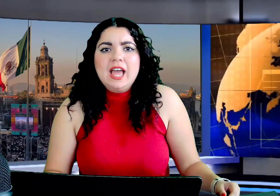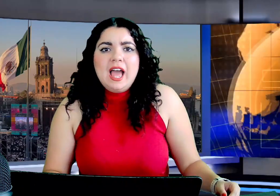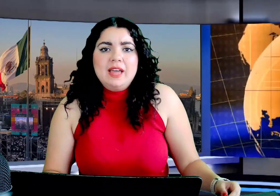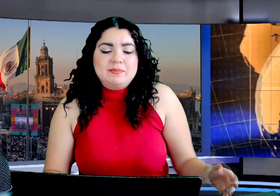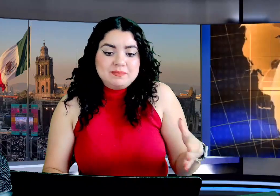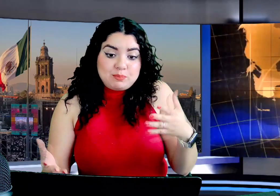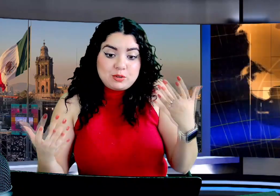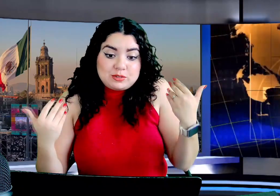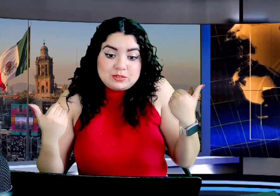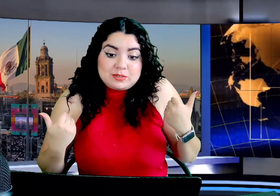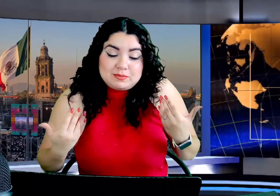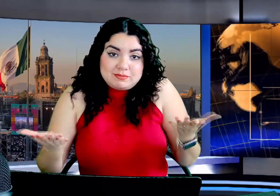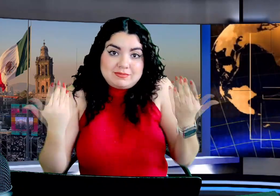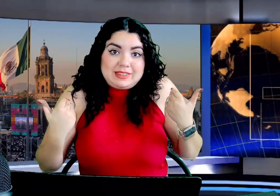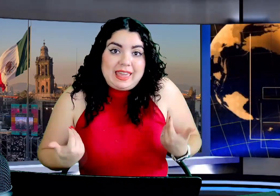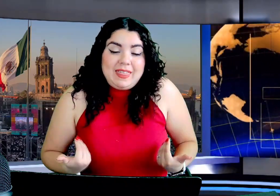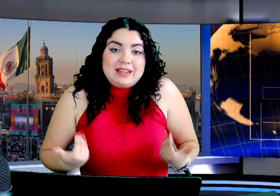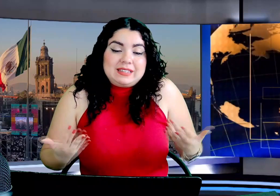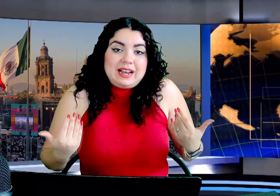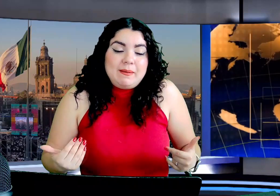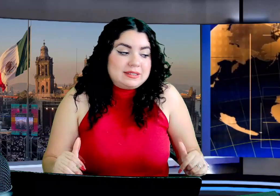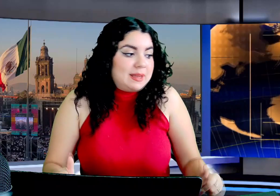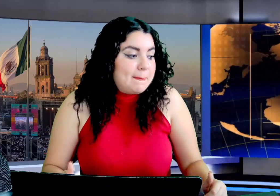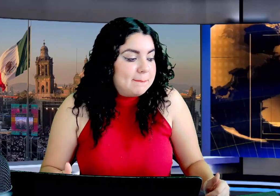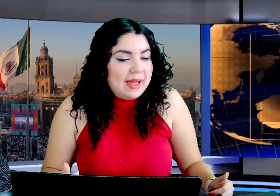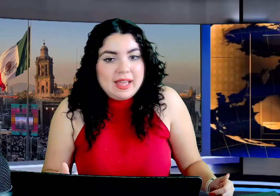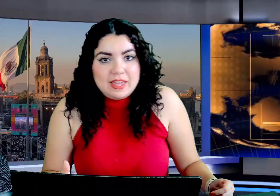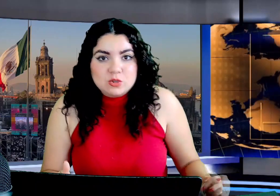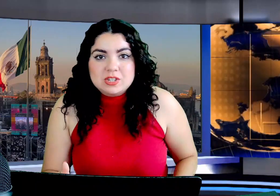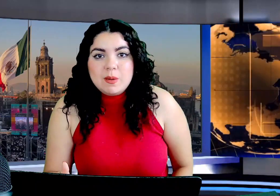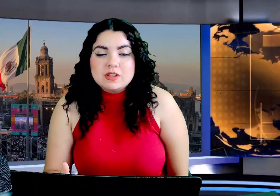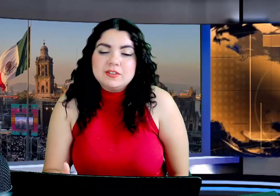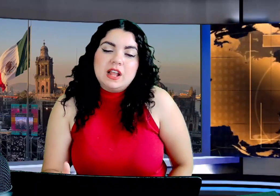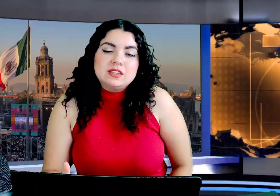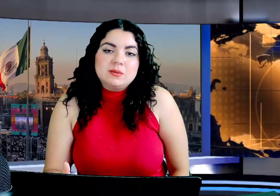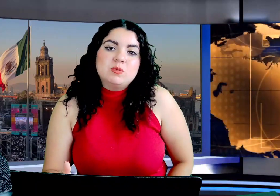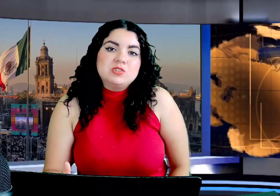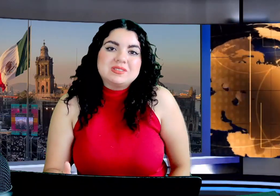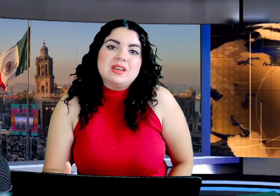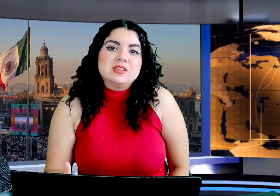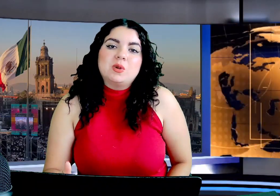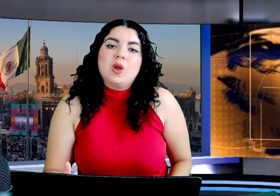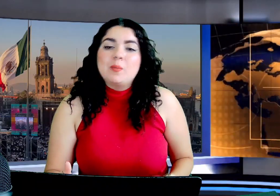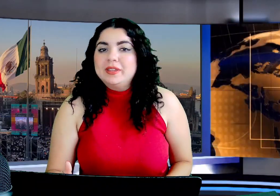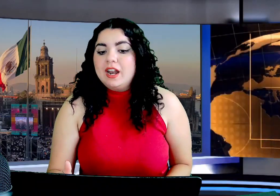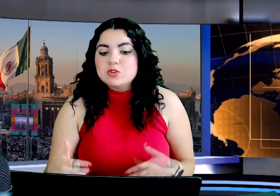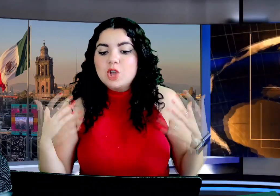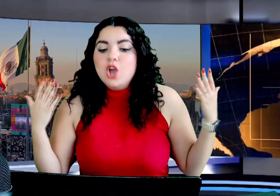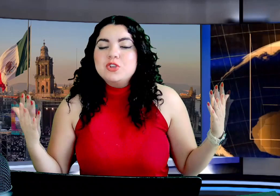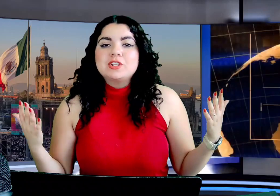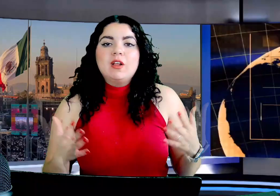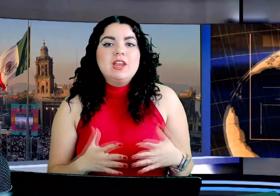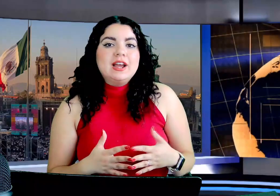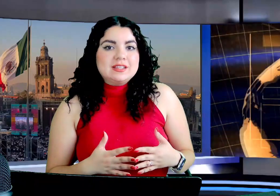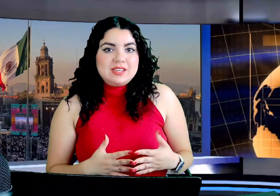pueden, pues... quedarse, clavarse para ellos. Llegamos al final de este video, muchas gracias por acompañarnos.